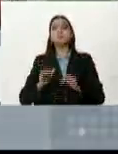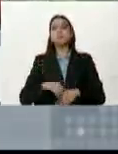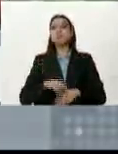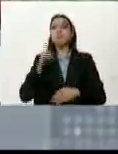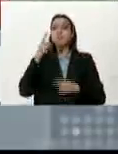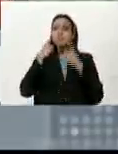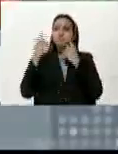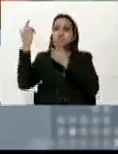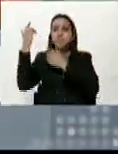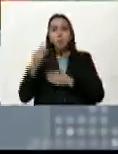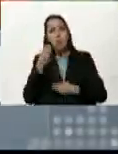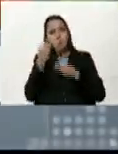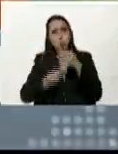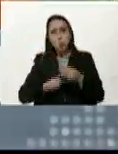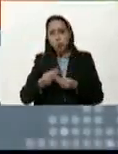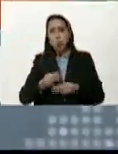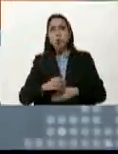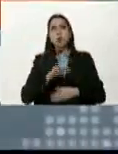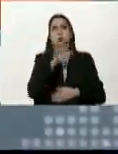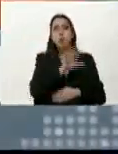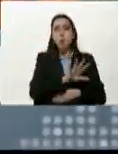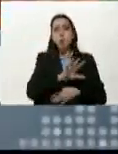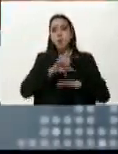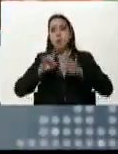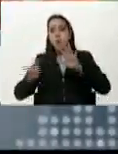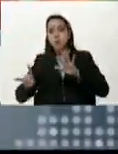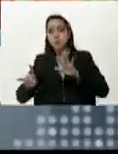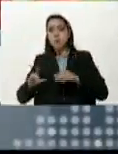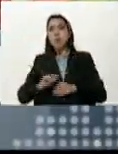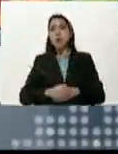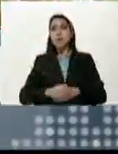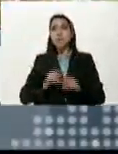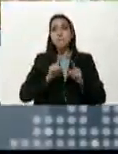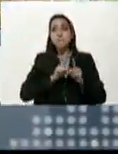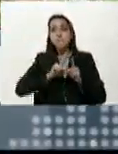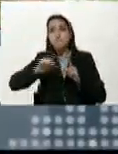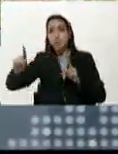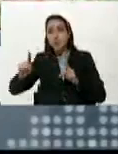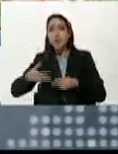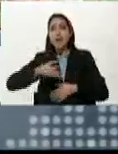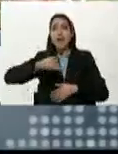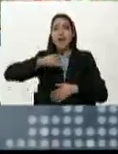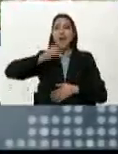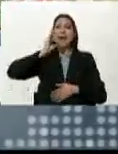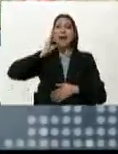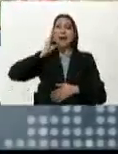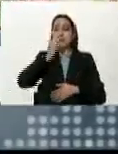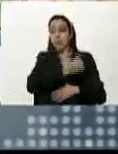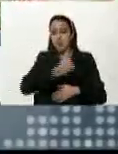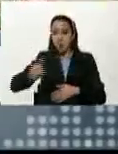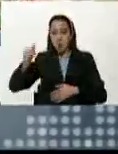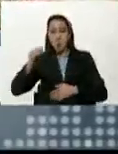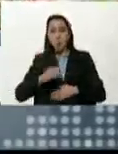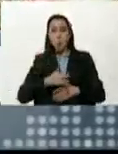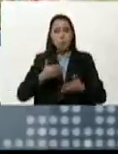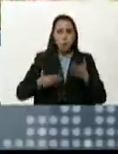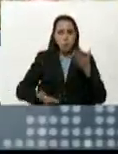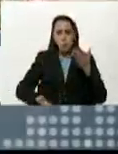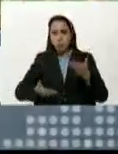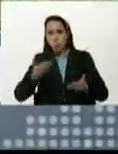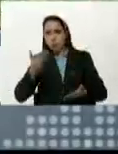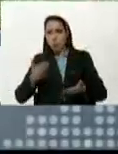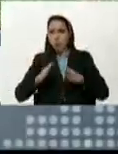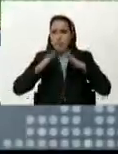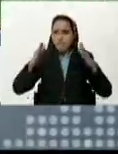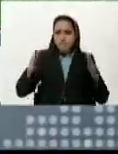fíjense ustedes 56 quintales por hectárea el promedio aceptado